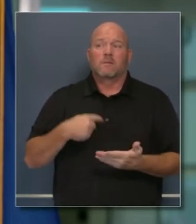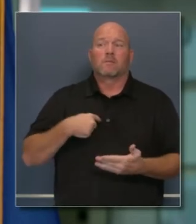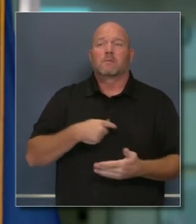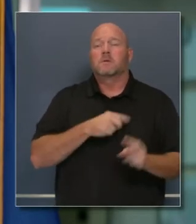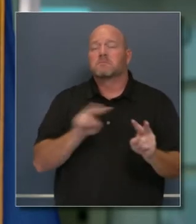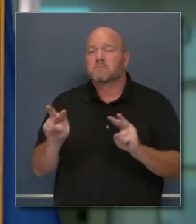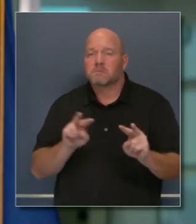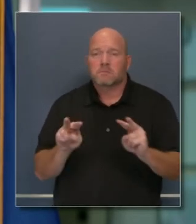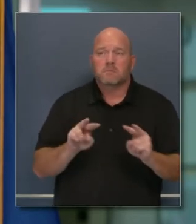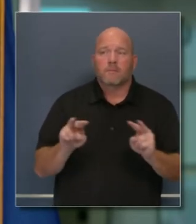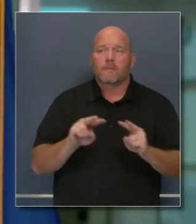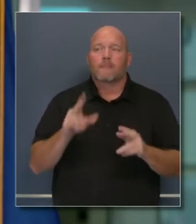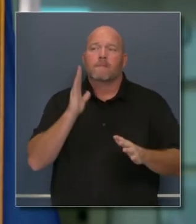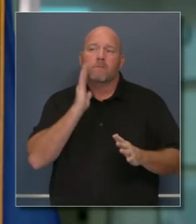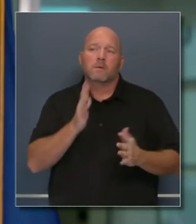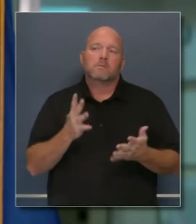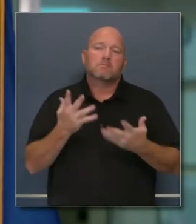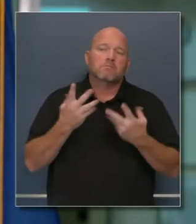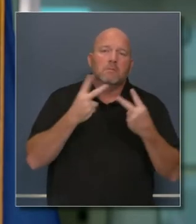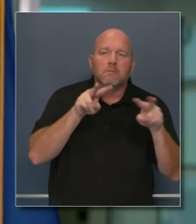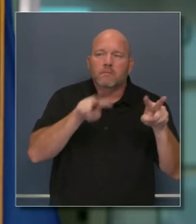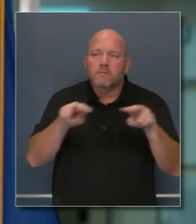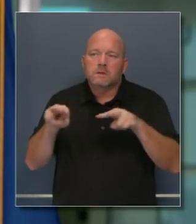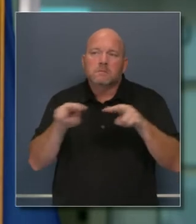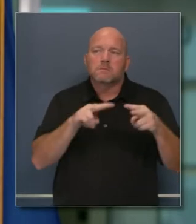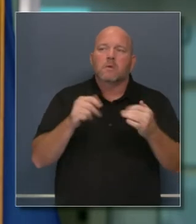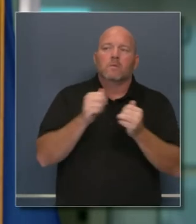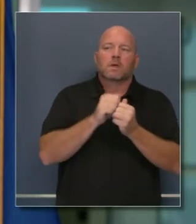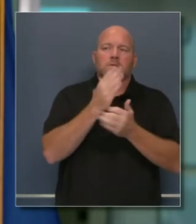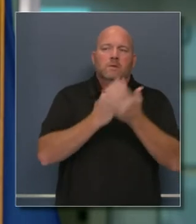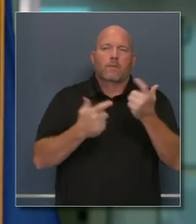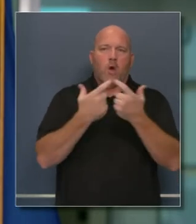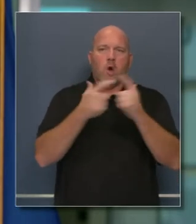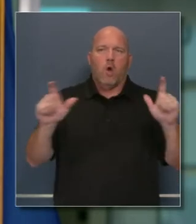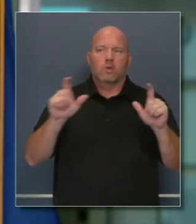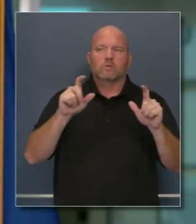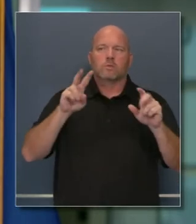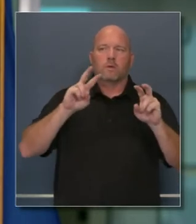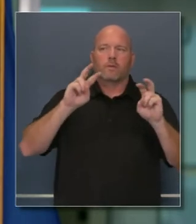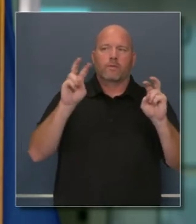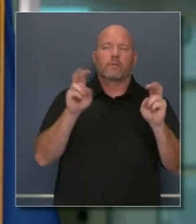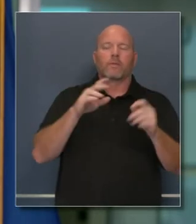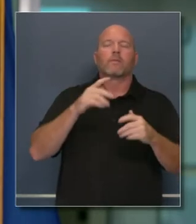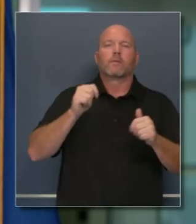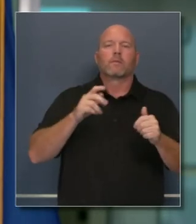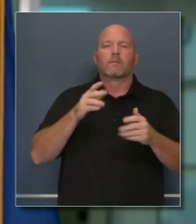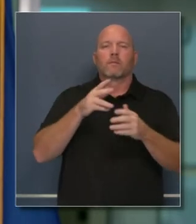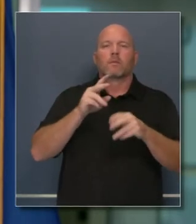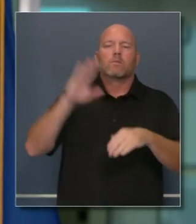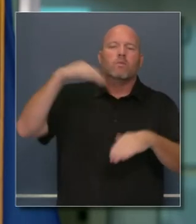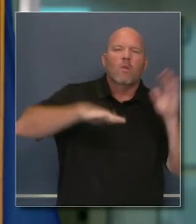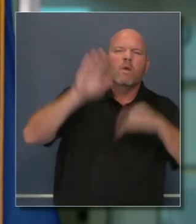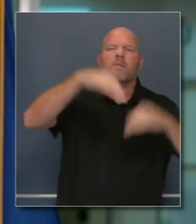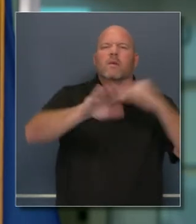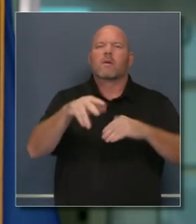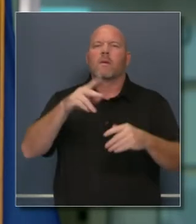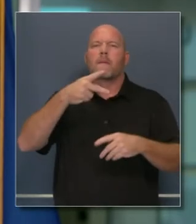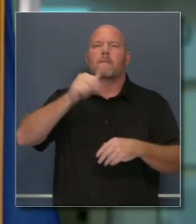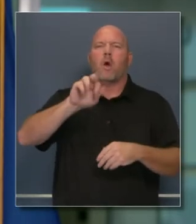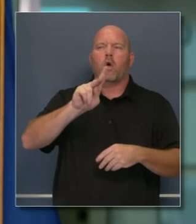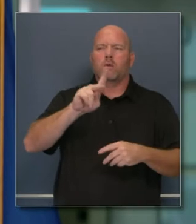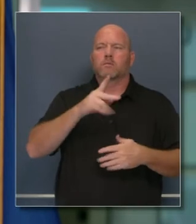estado preparándolas esta última semana. Estaremos visitando algunos de los parques del estado.